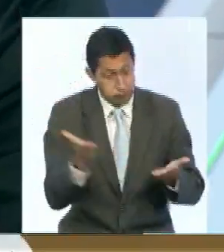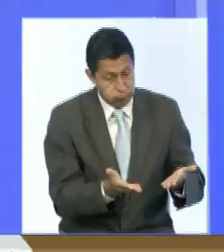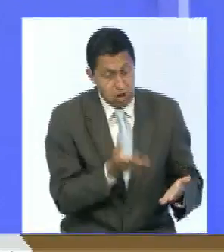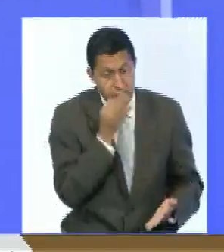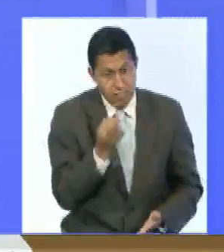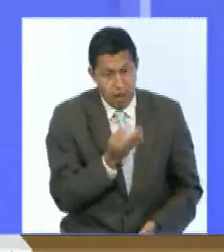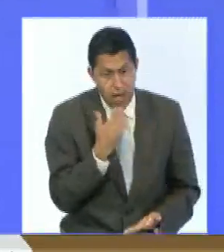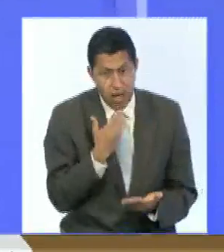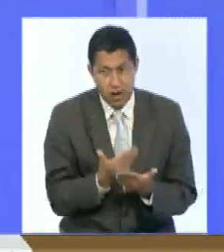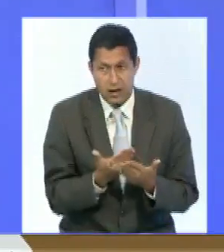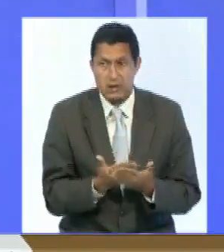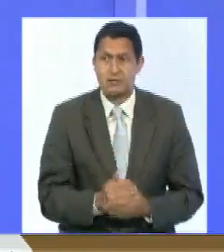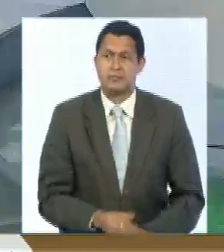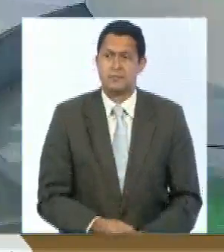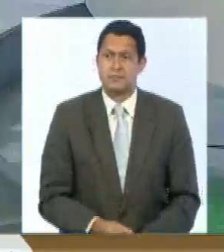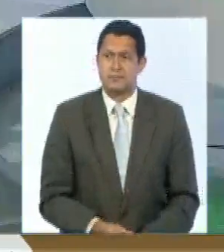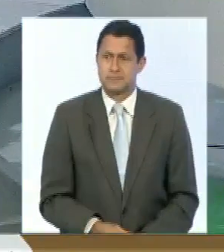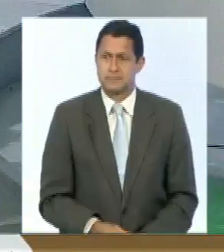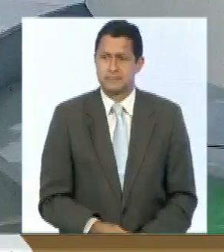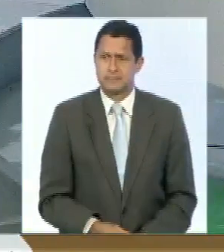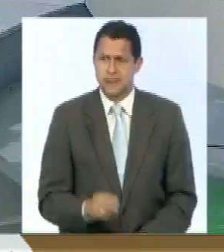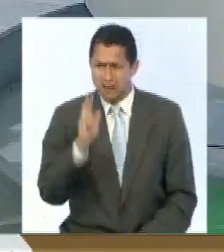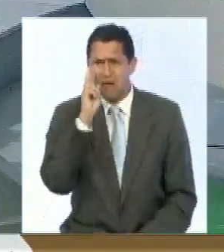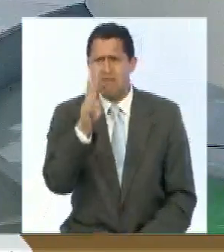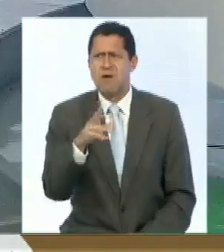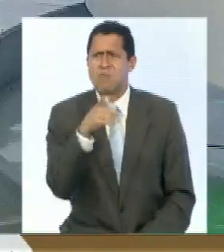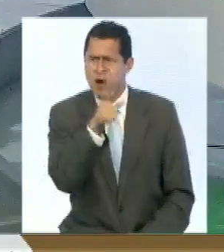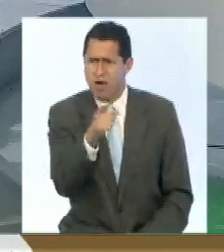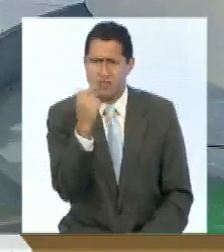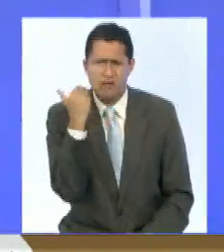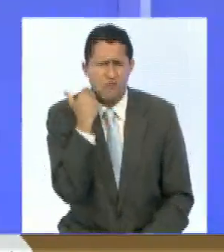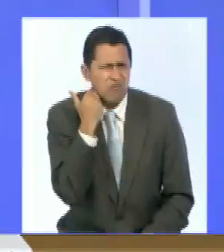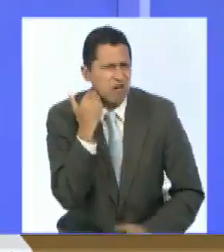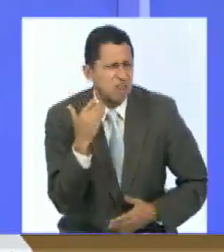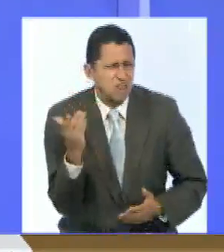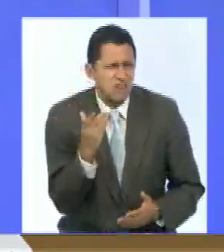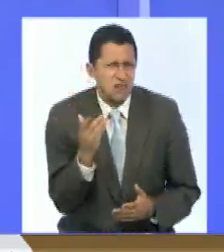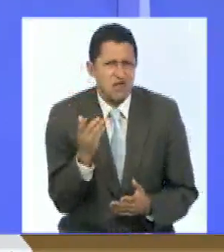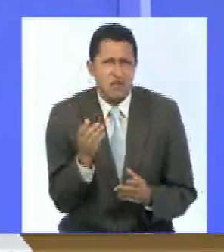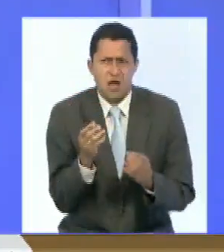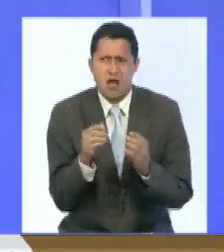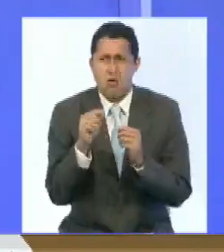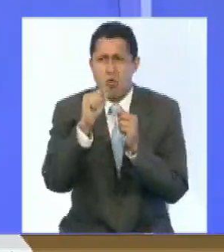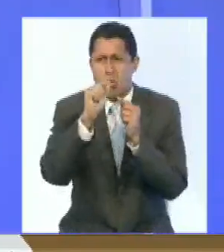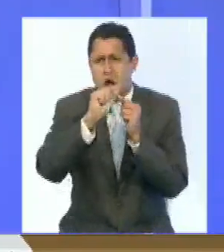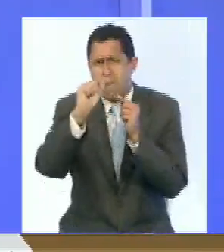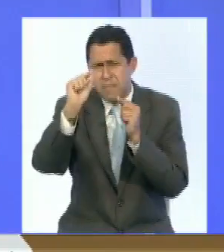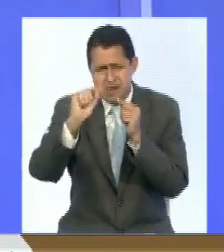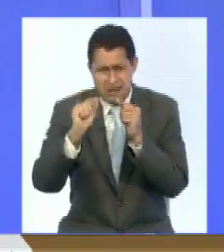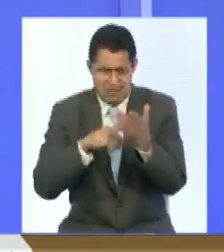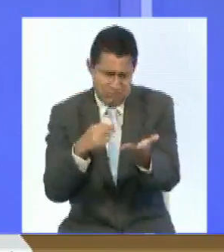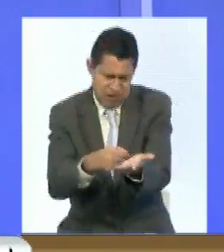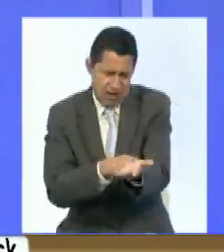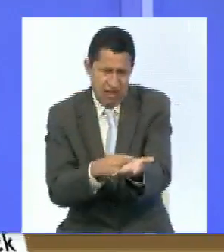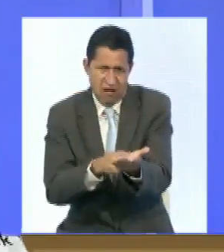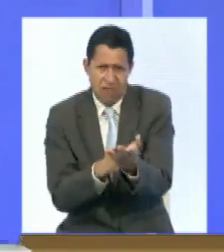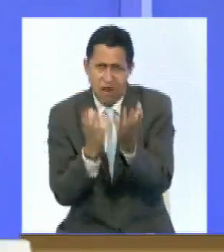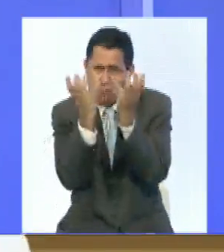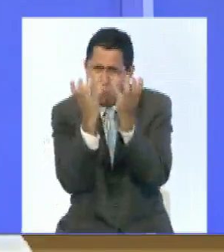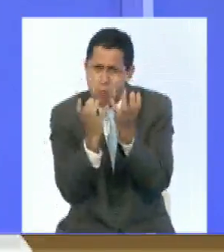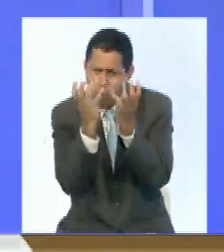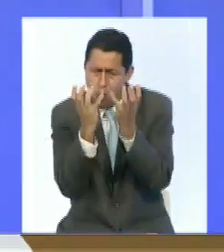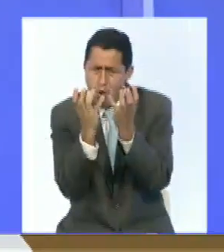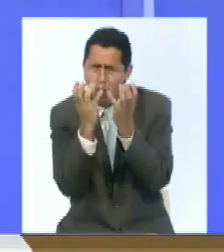muchas gracias por acompañar los momentos numerosos veíamos que la varicocele pues esa inflamación de estas venas en este caso en la parte